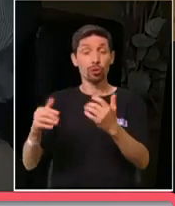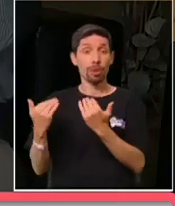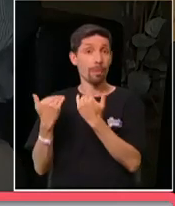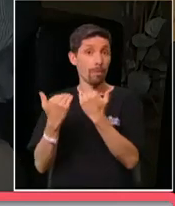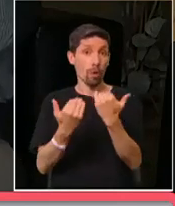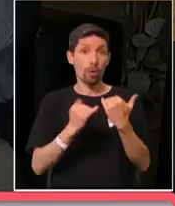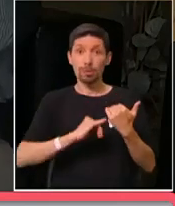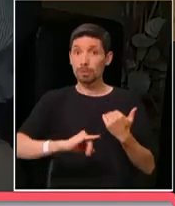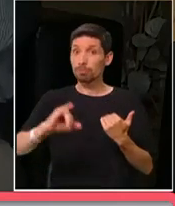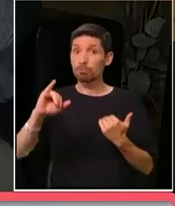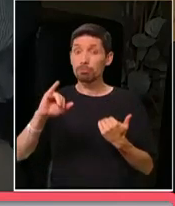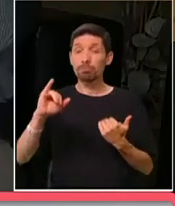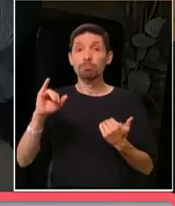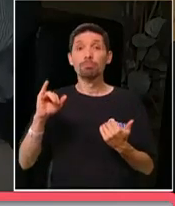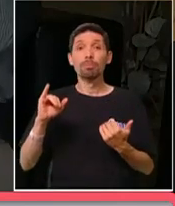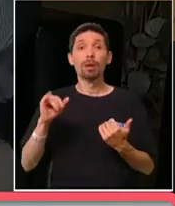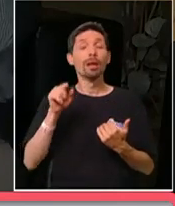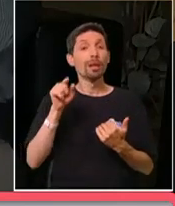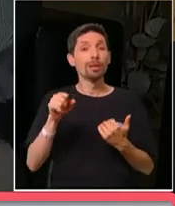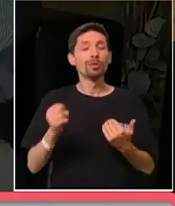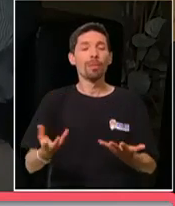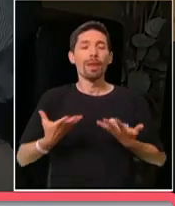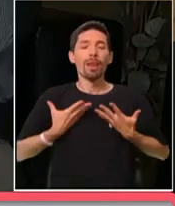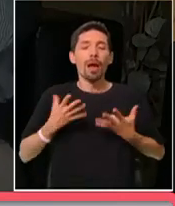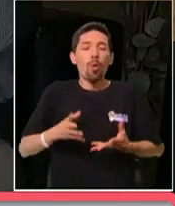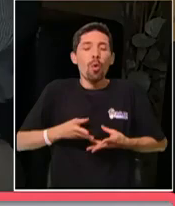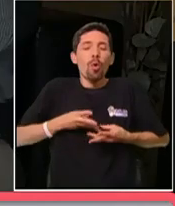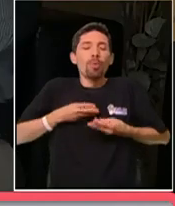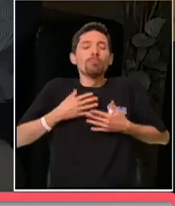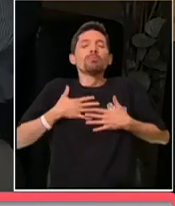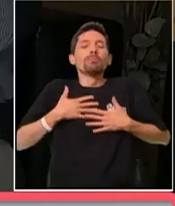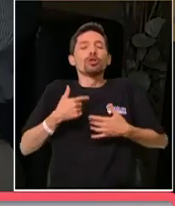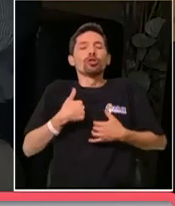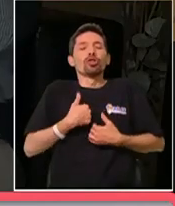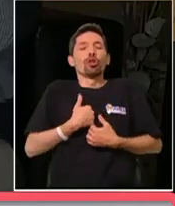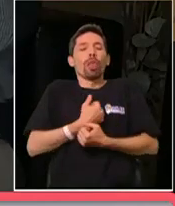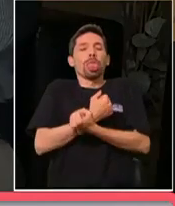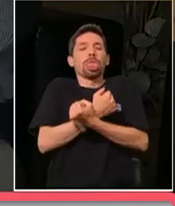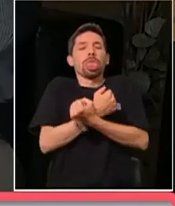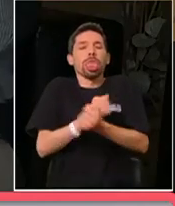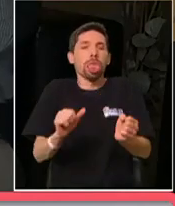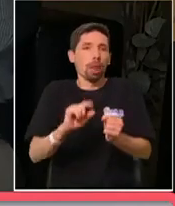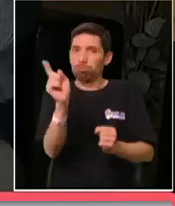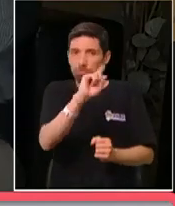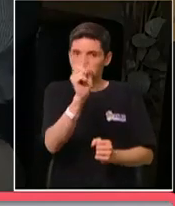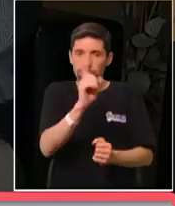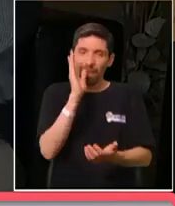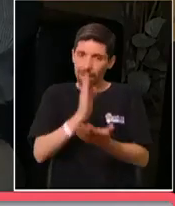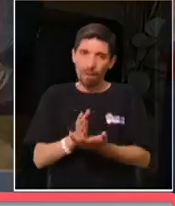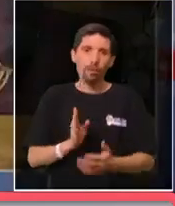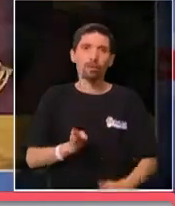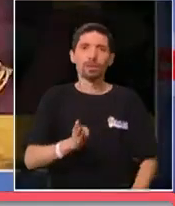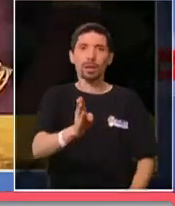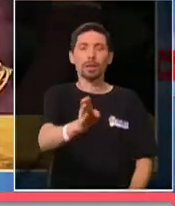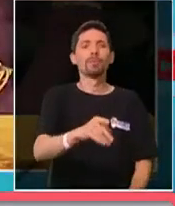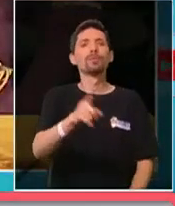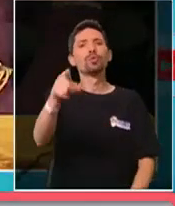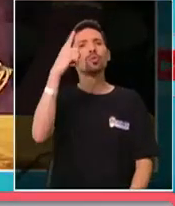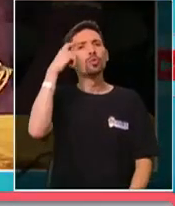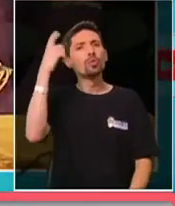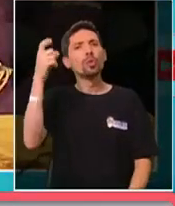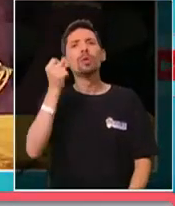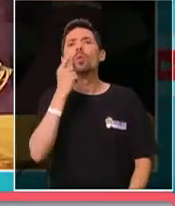el tiempo, eso me inspira a mí a saber de que no debo rendirme y que debo seguir adelante. ¿Y cuál es tu sueño? ¿Cuál es tu sueño a